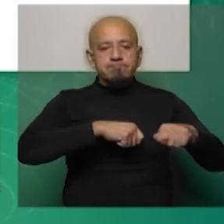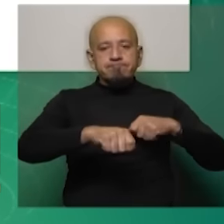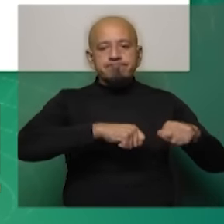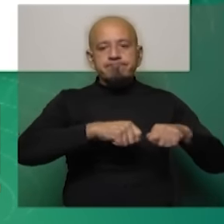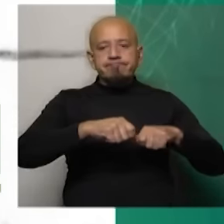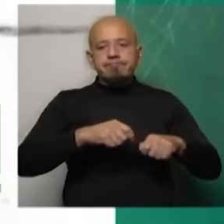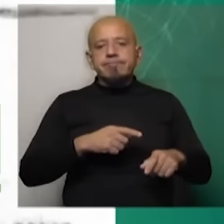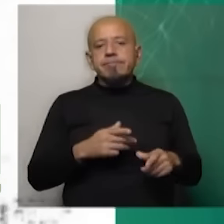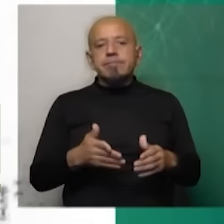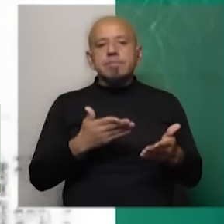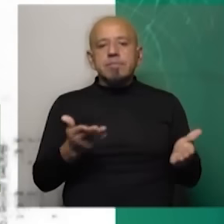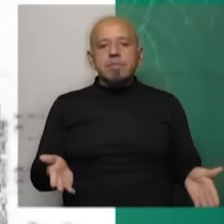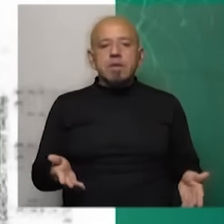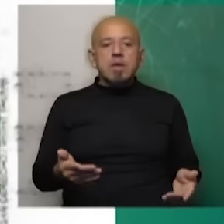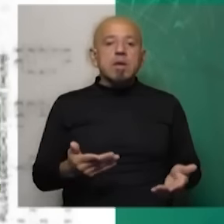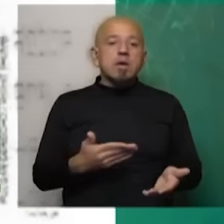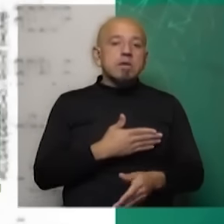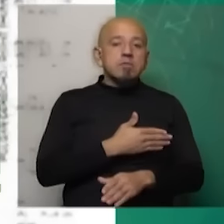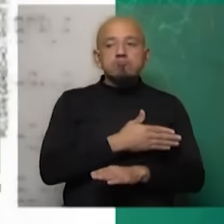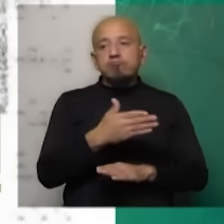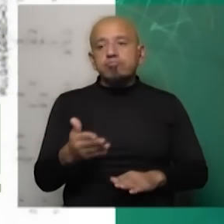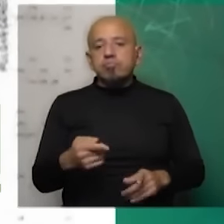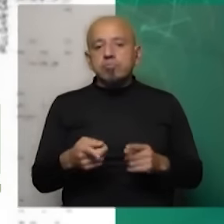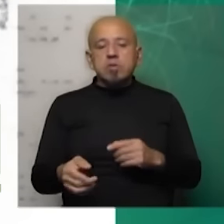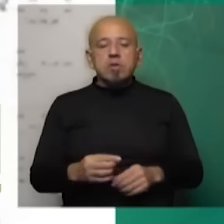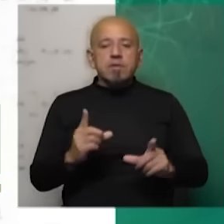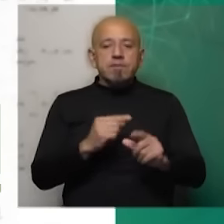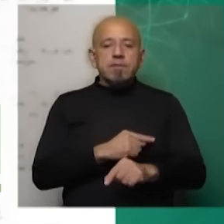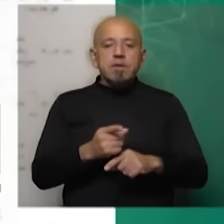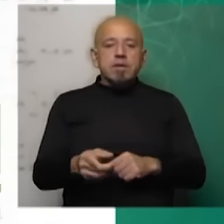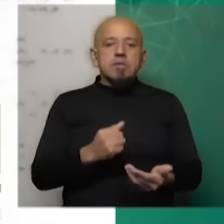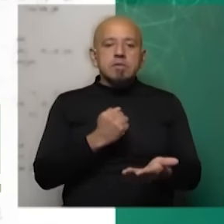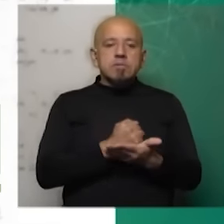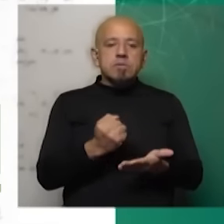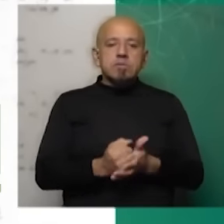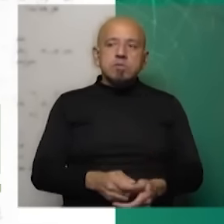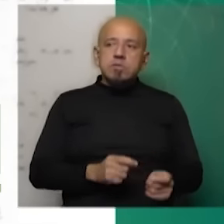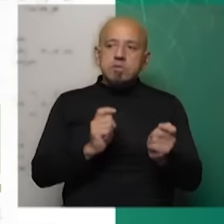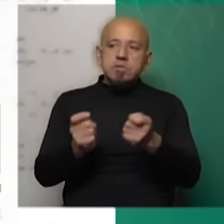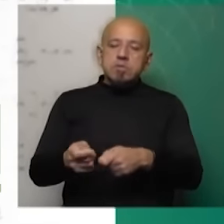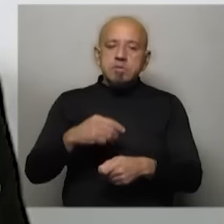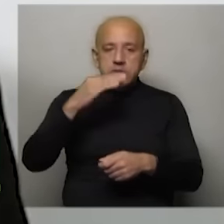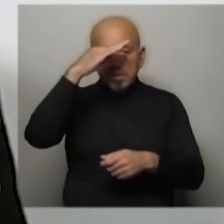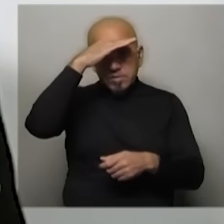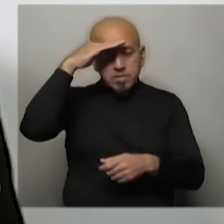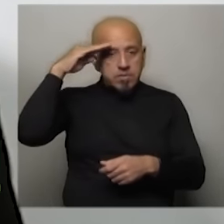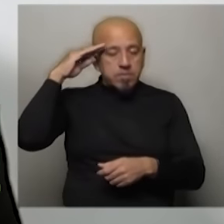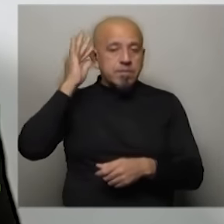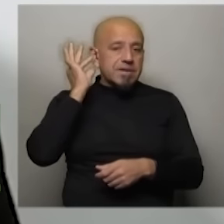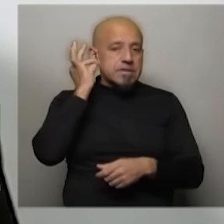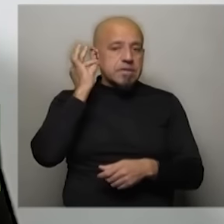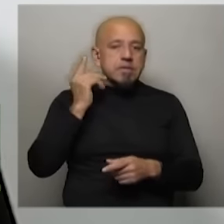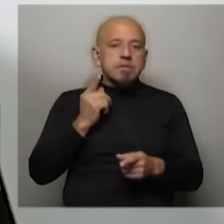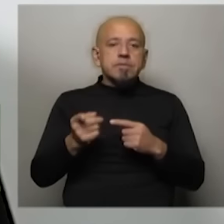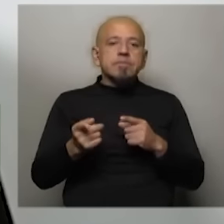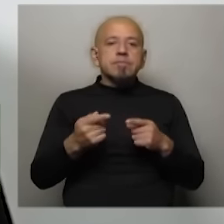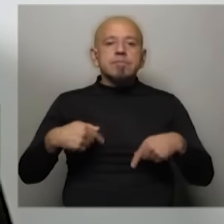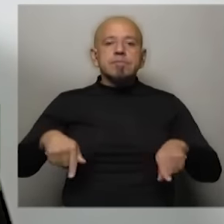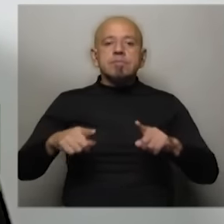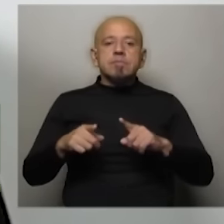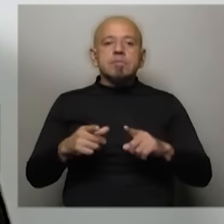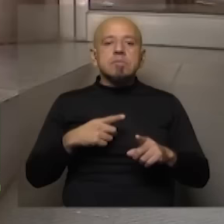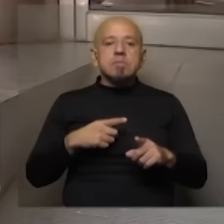documentos se postergará hasta que termine la indagatoria sobre la entrega del pasaporte al narcotraficante Sebastián Marcet. Mata era el responsable del área jurídica